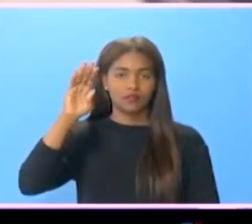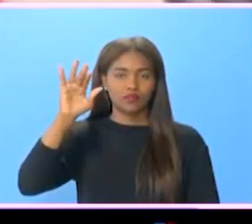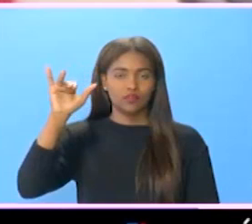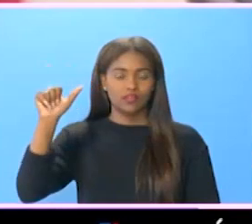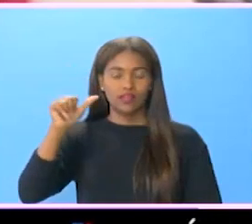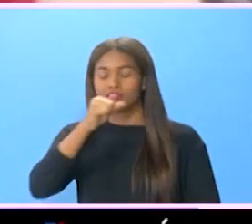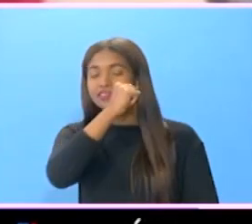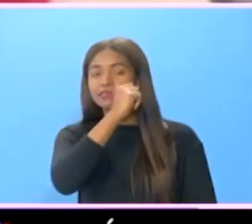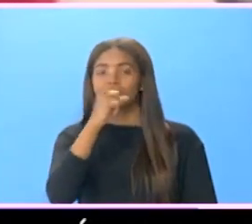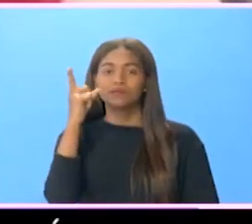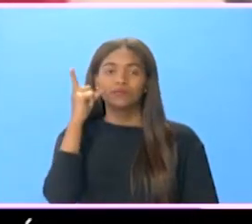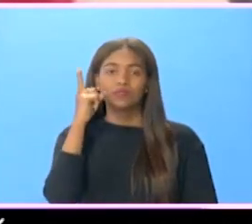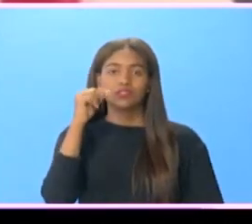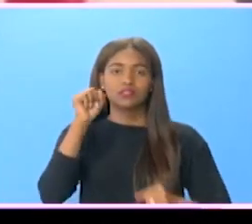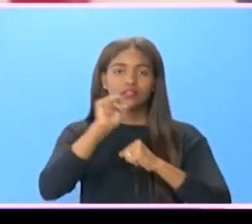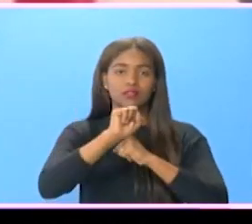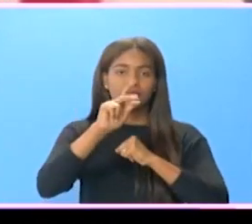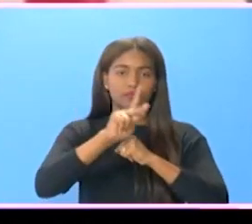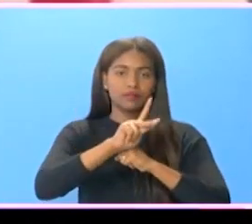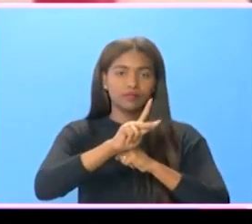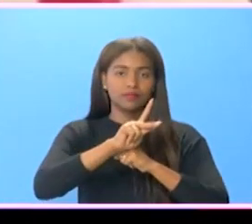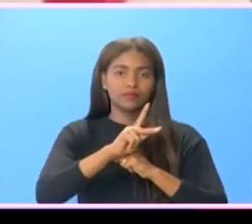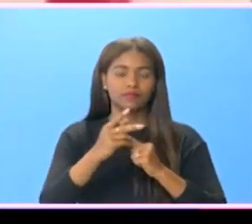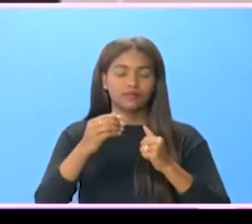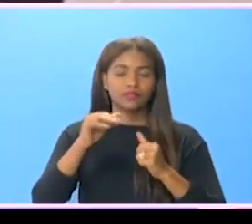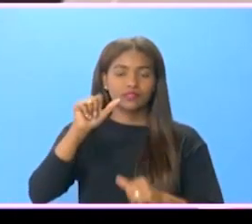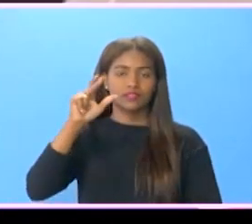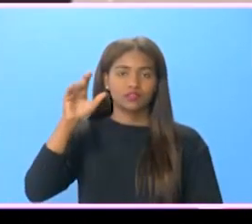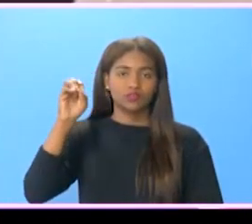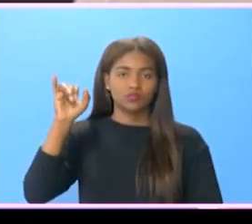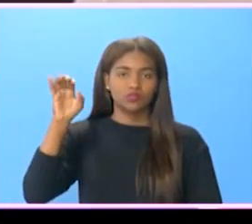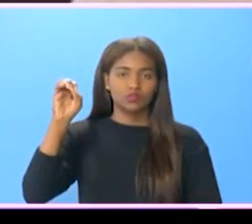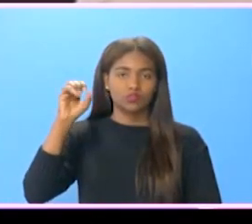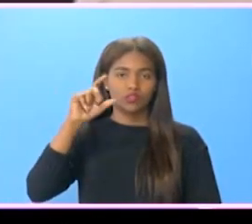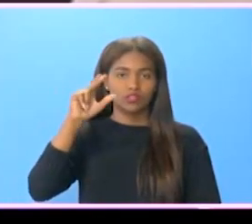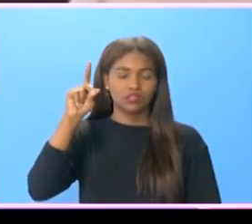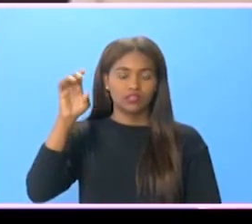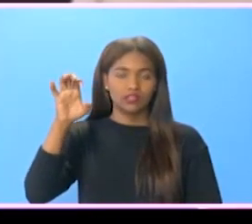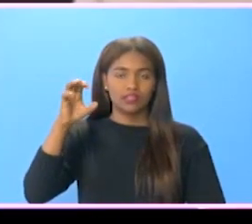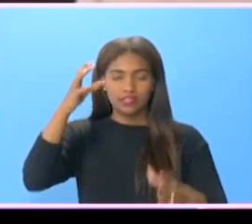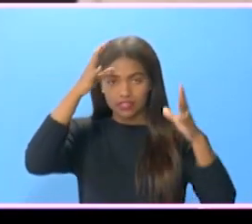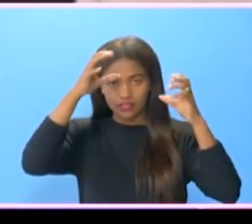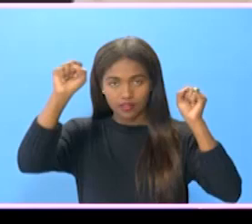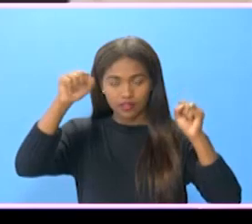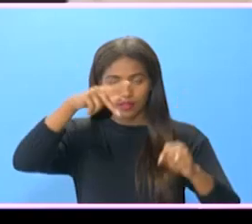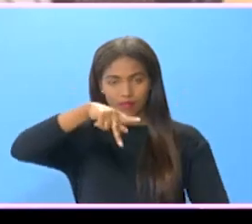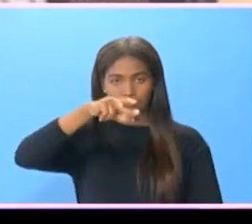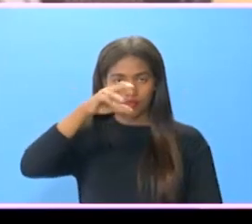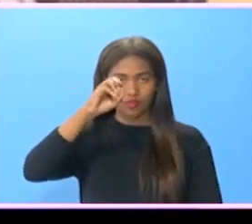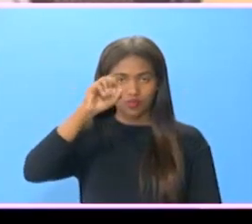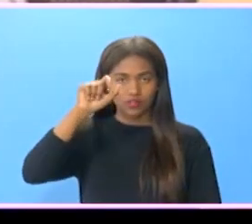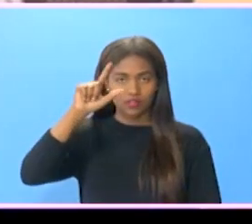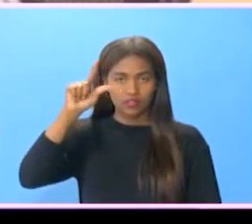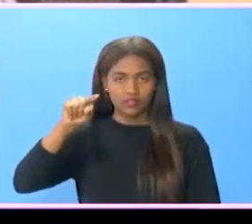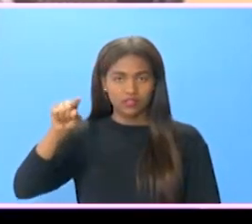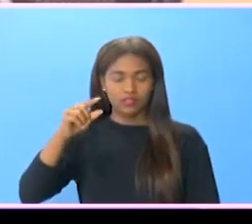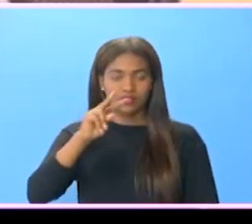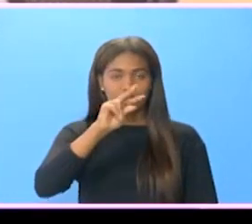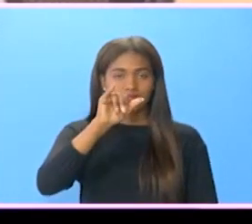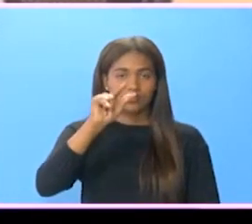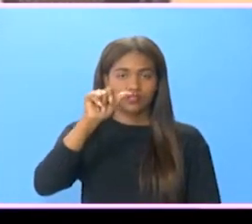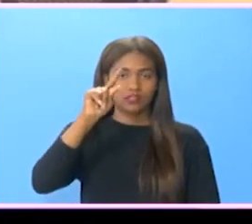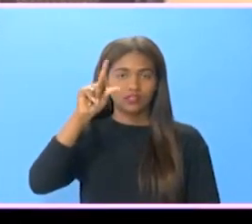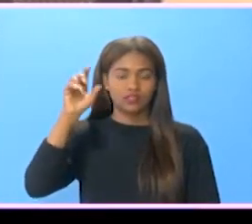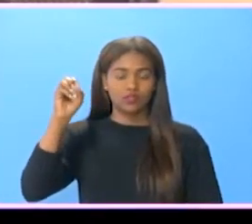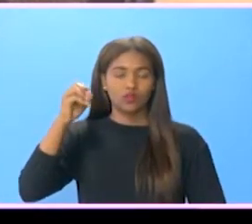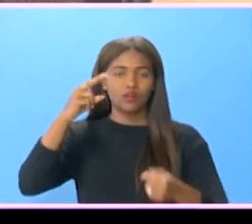Santo Domingo, San Pedro de Macorís, Arroyo Grande, El Ceibo, Pedro Sánchez, El Ceibo, Vicentillo,